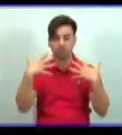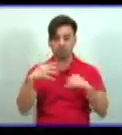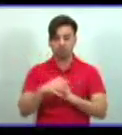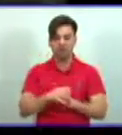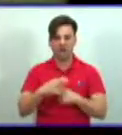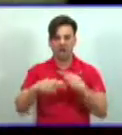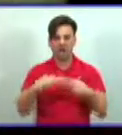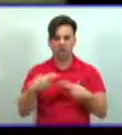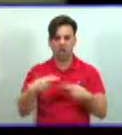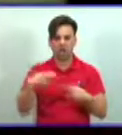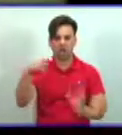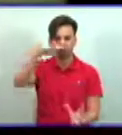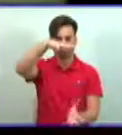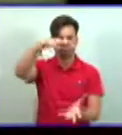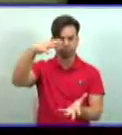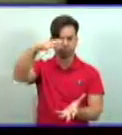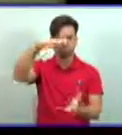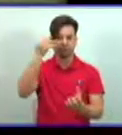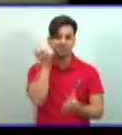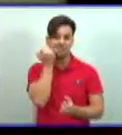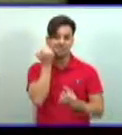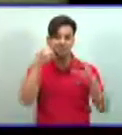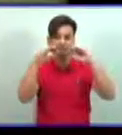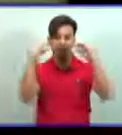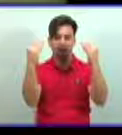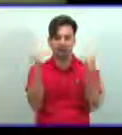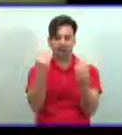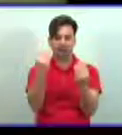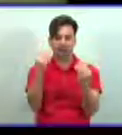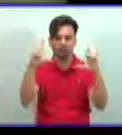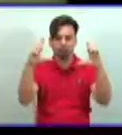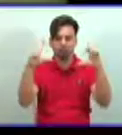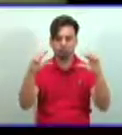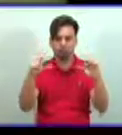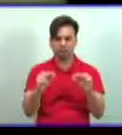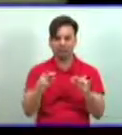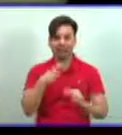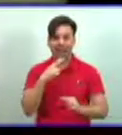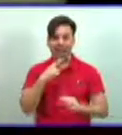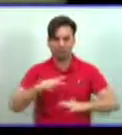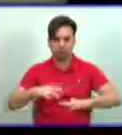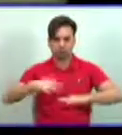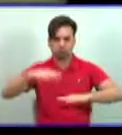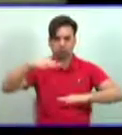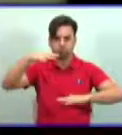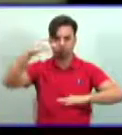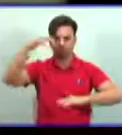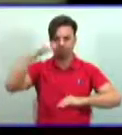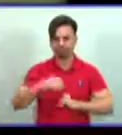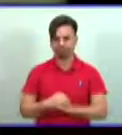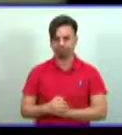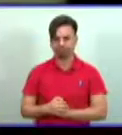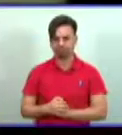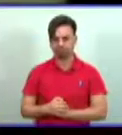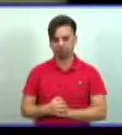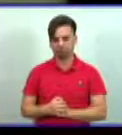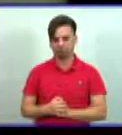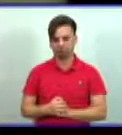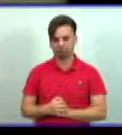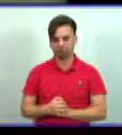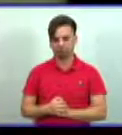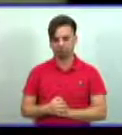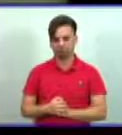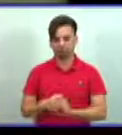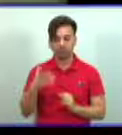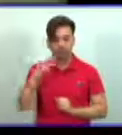aguas. Se han podido dar cuenta cómo este fenómeno es el que permite que la superficie de la Tierra se mantenga